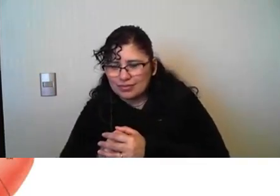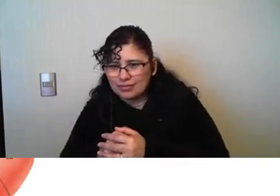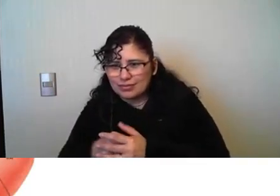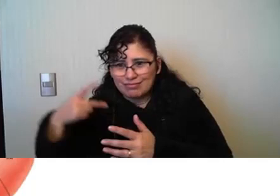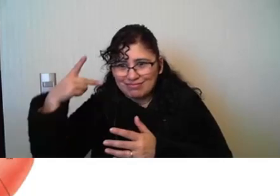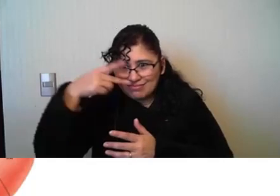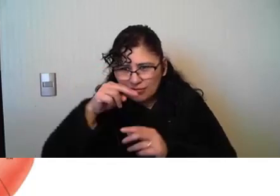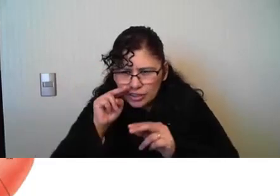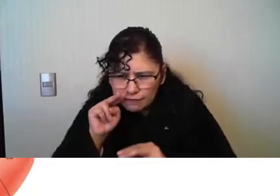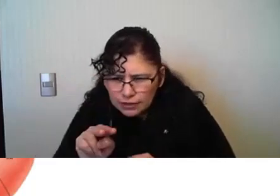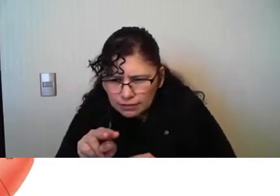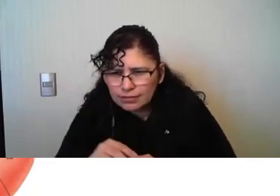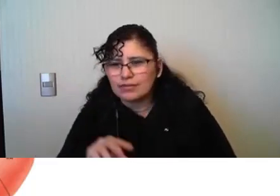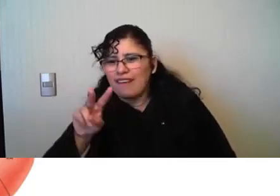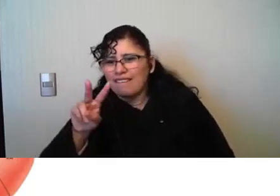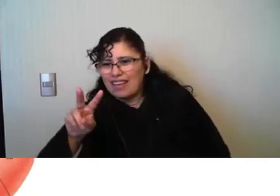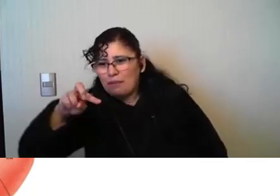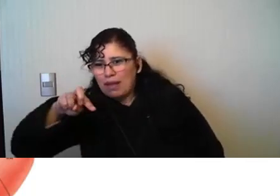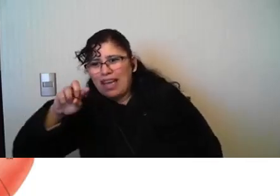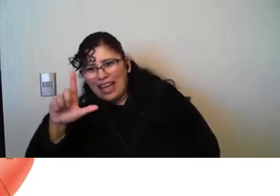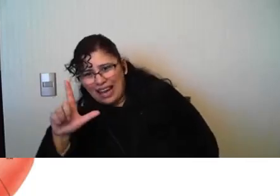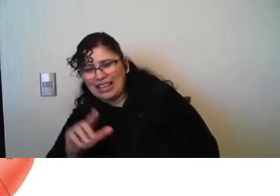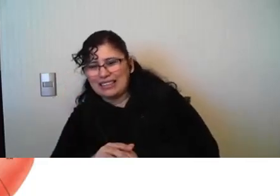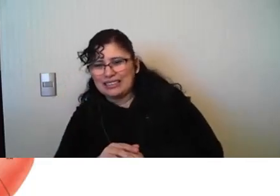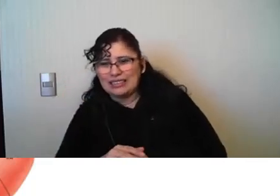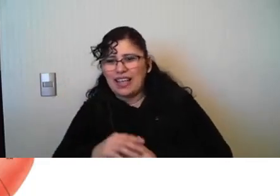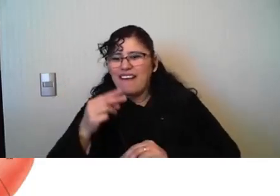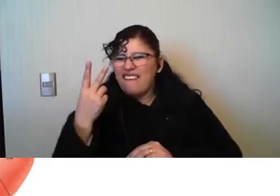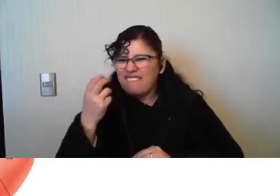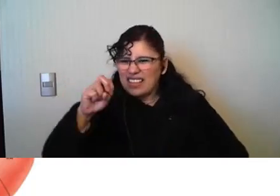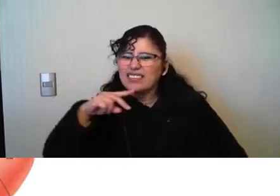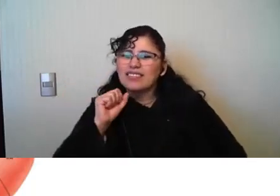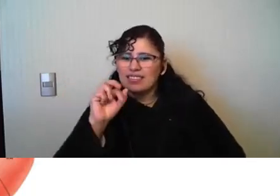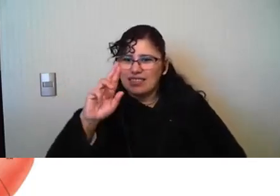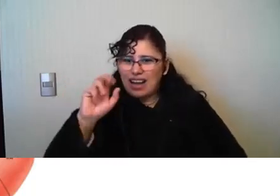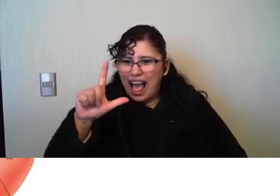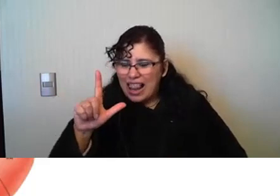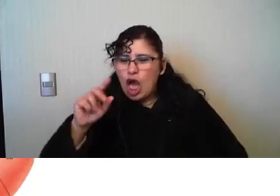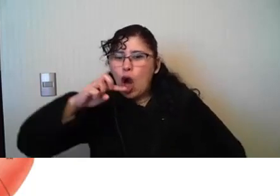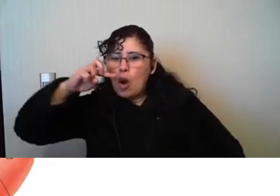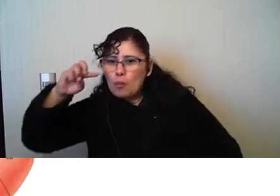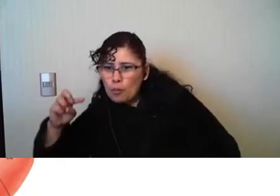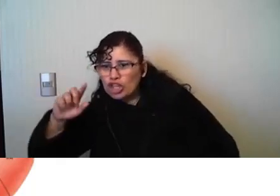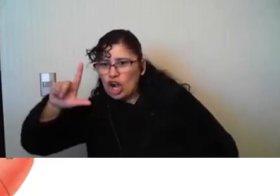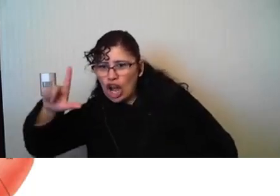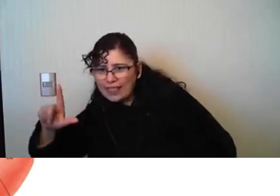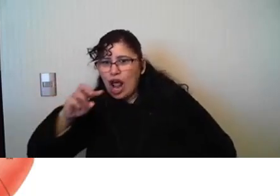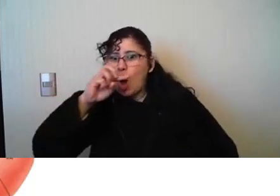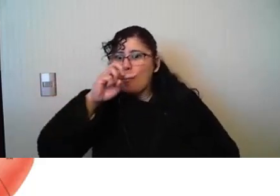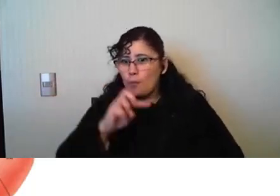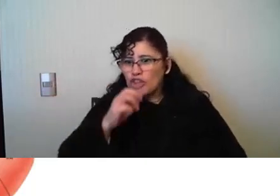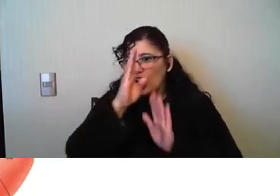posterolateral, VPL, o ventral posteromedial, VPM. ¿Sí?